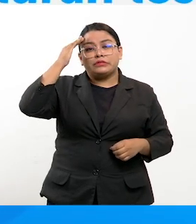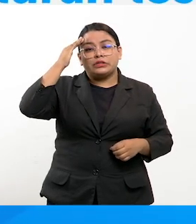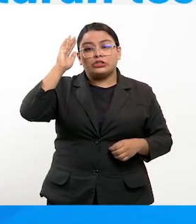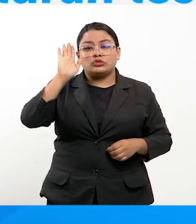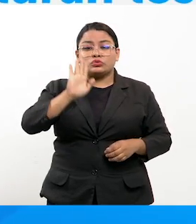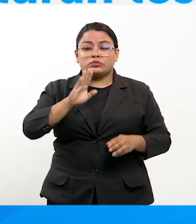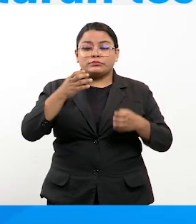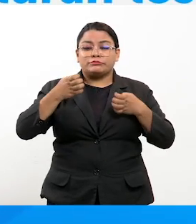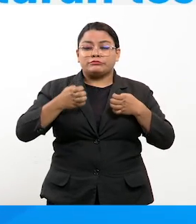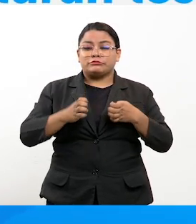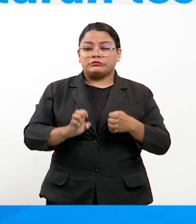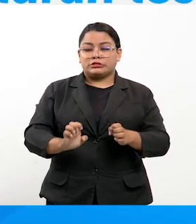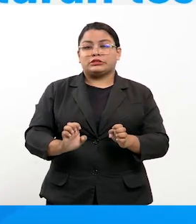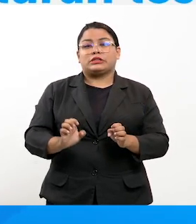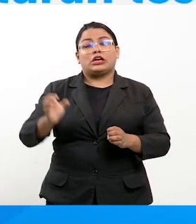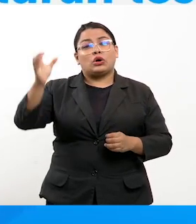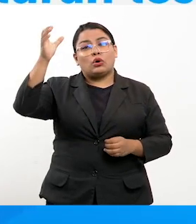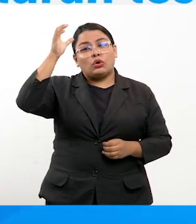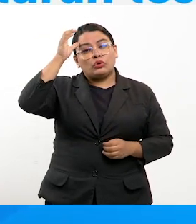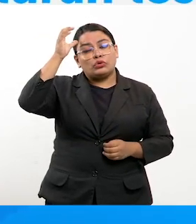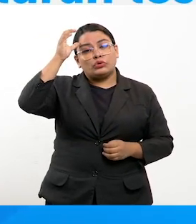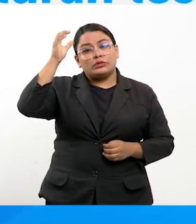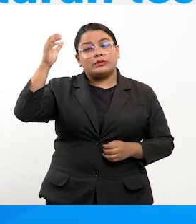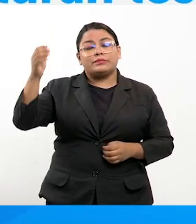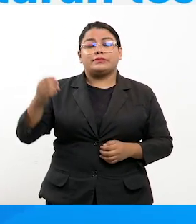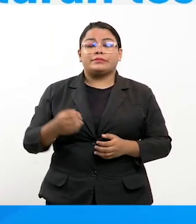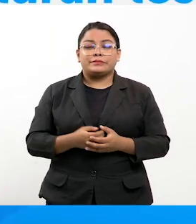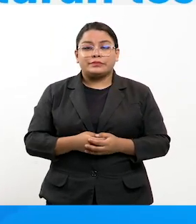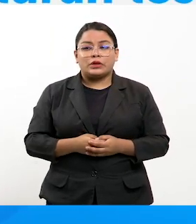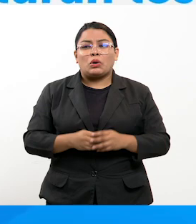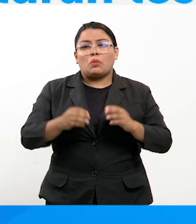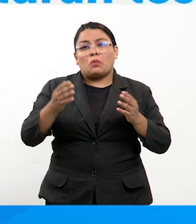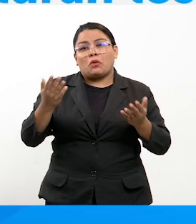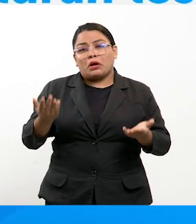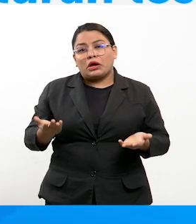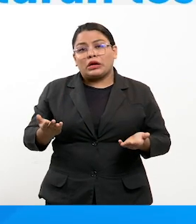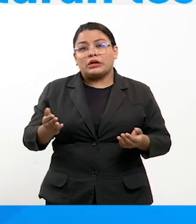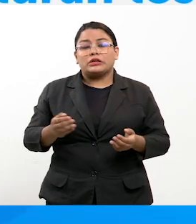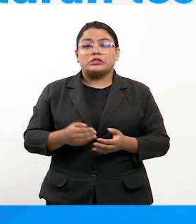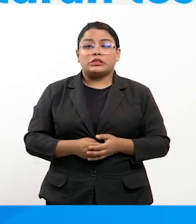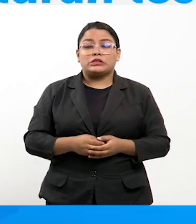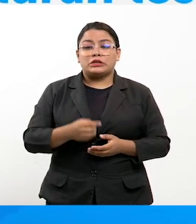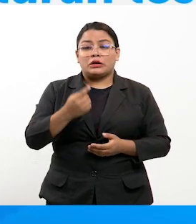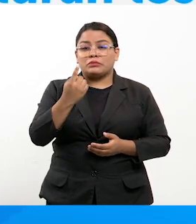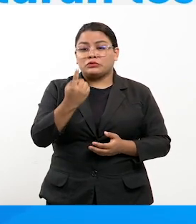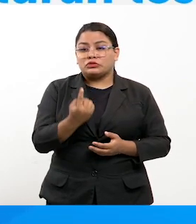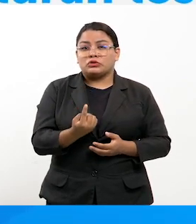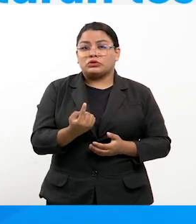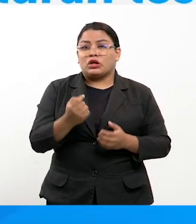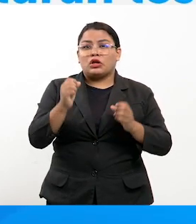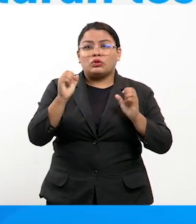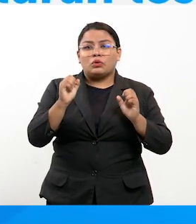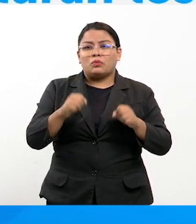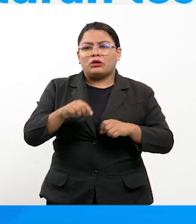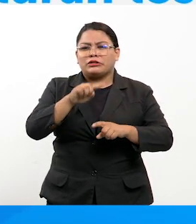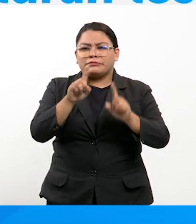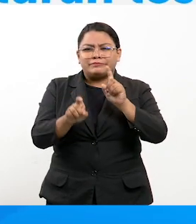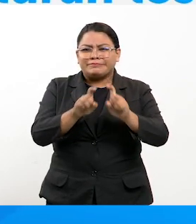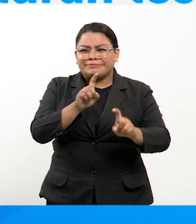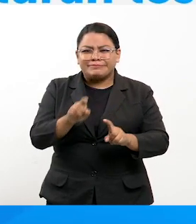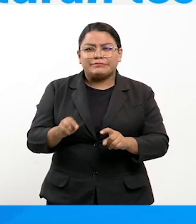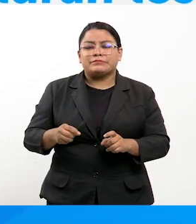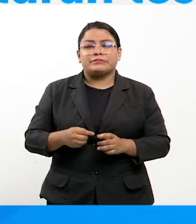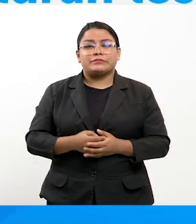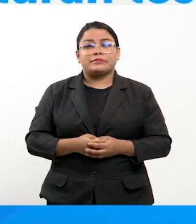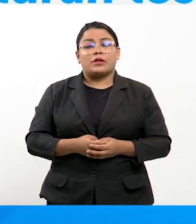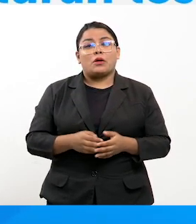y estrategias cognitivas y metacognitivas, pues su interlocutor no puede ser interrogado de manera